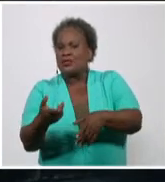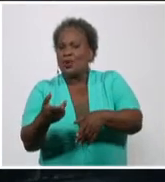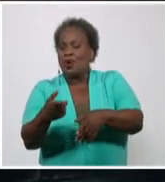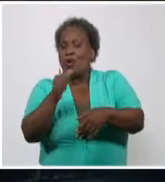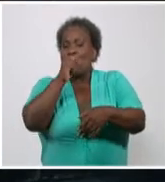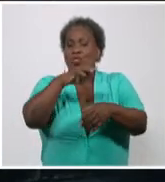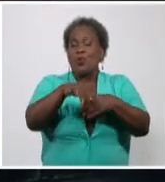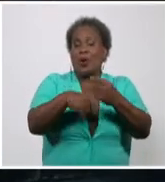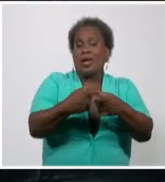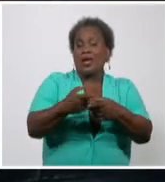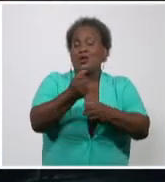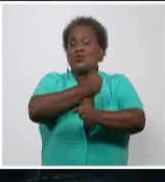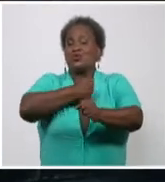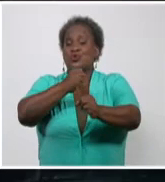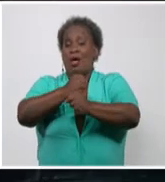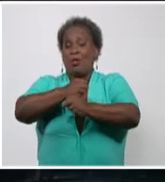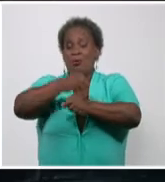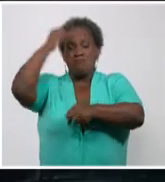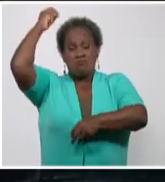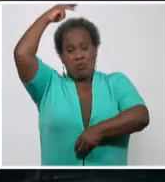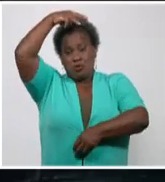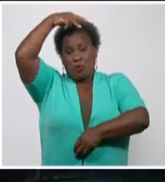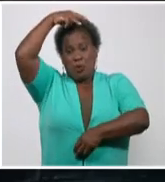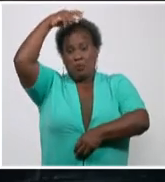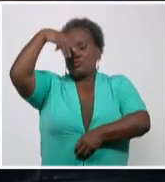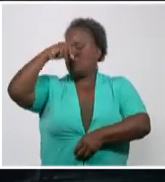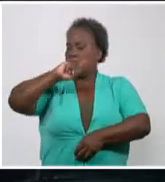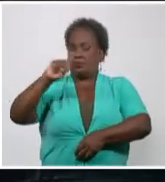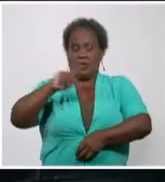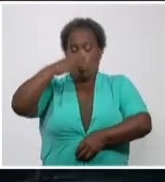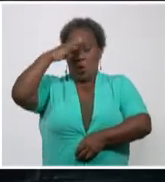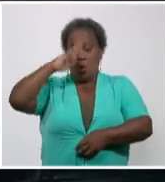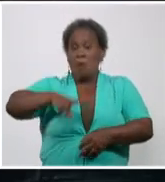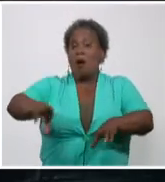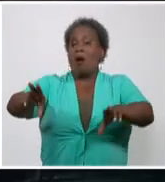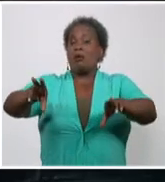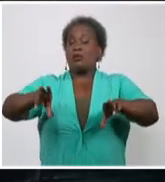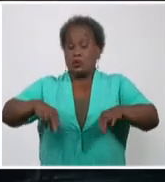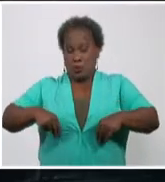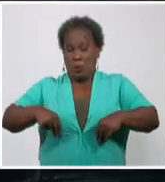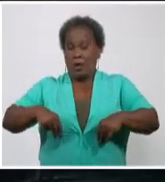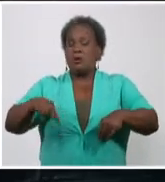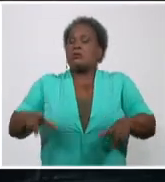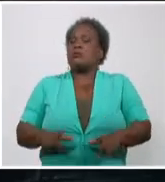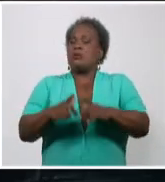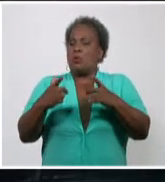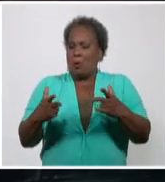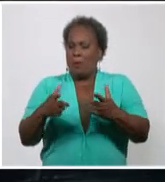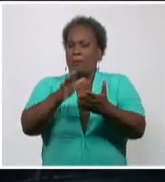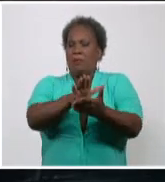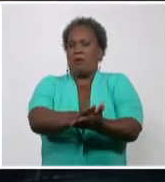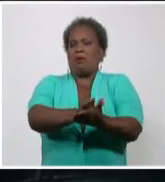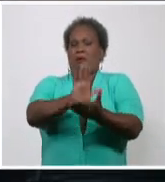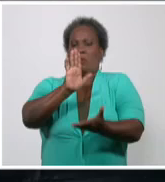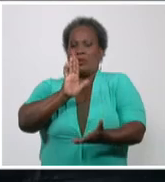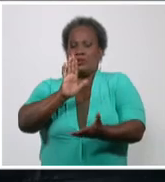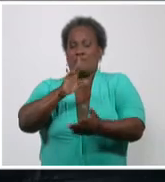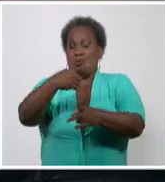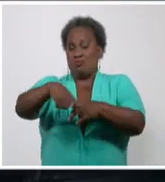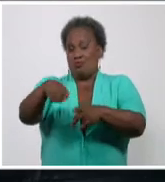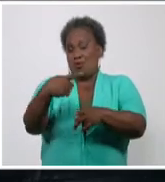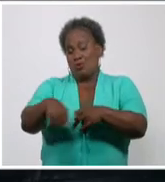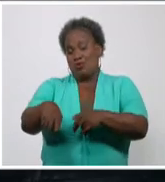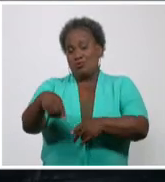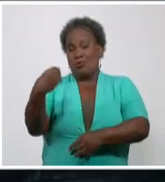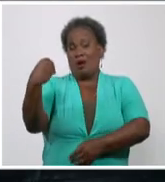usada por Trump. Pero no, Cuba asume consecuencias y cumple sus compromisos, mientras otros aprovechan